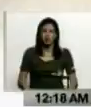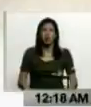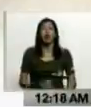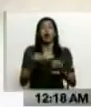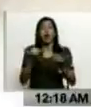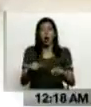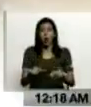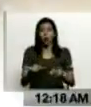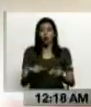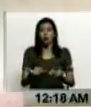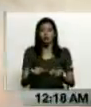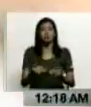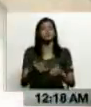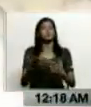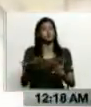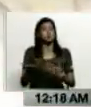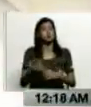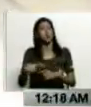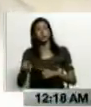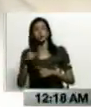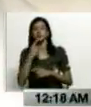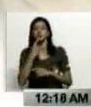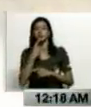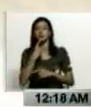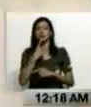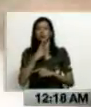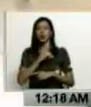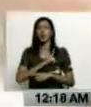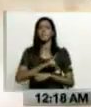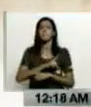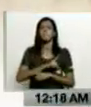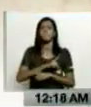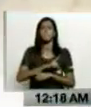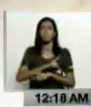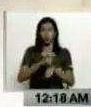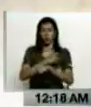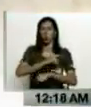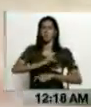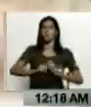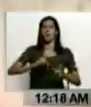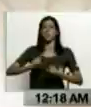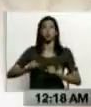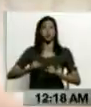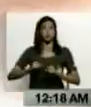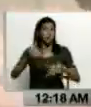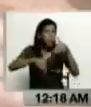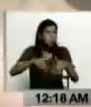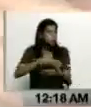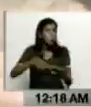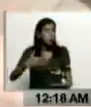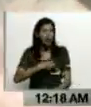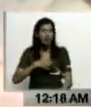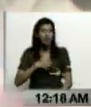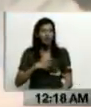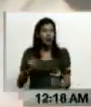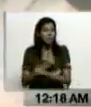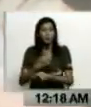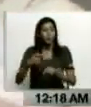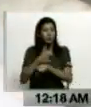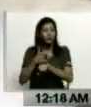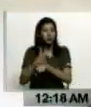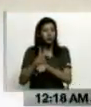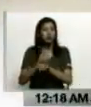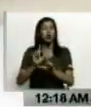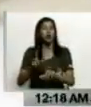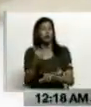eso Entonces viene la parte de frente y dice dictadura no sale con voto eso es cierto Ajá y Pero le falta